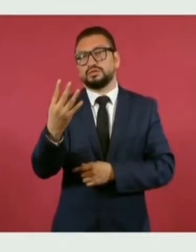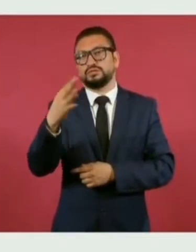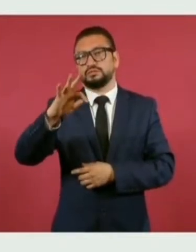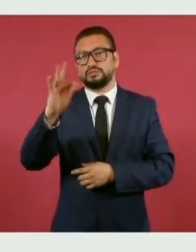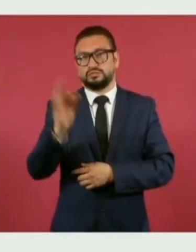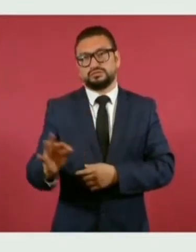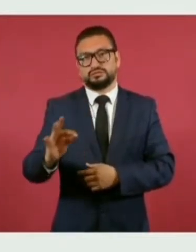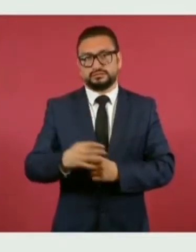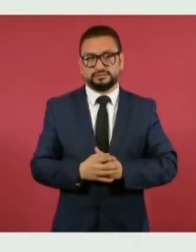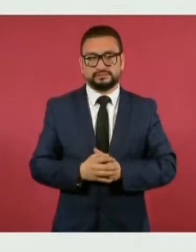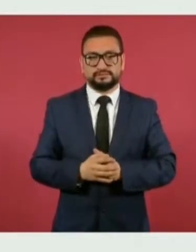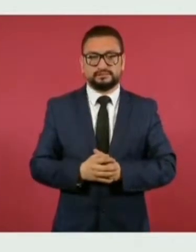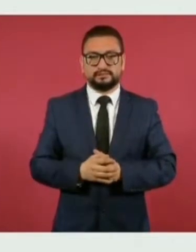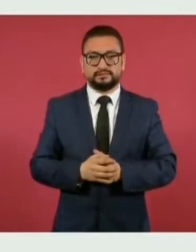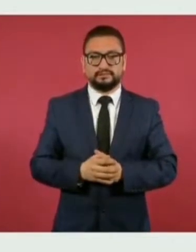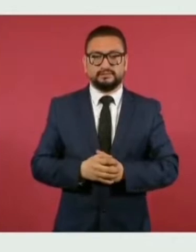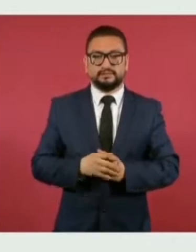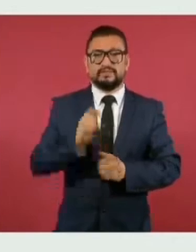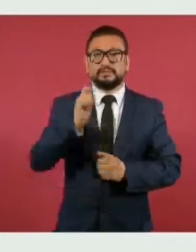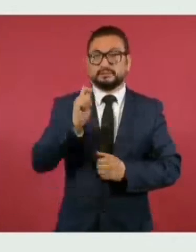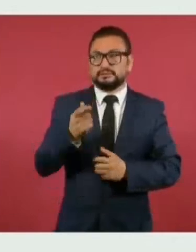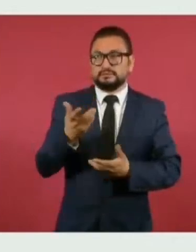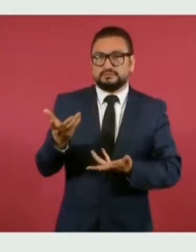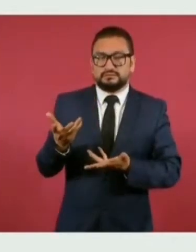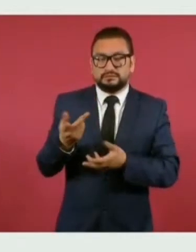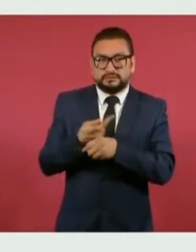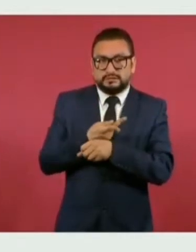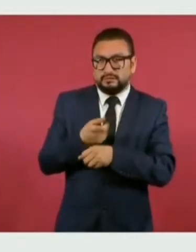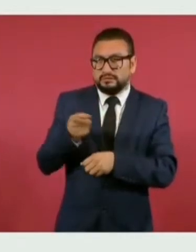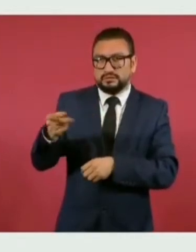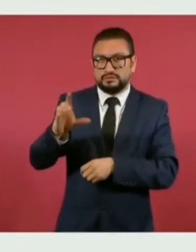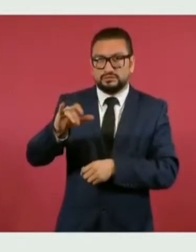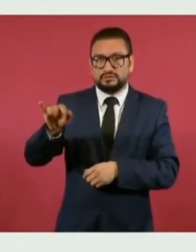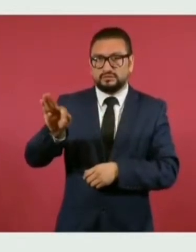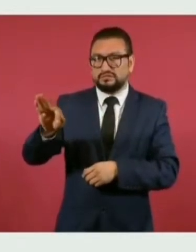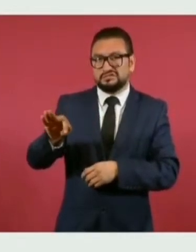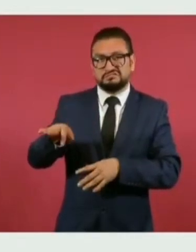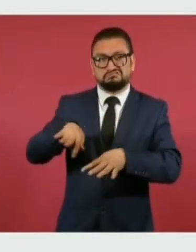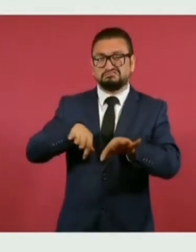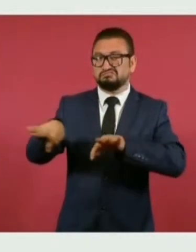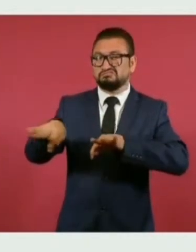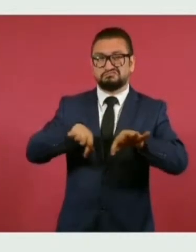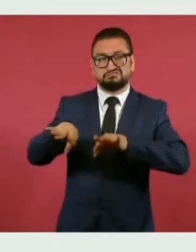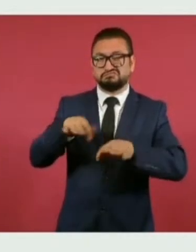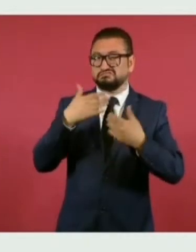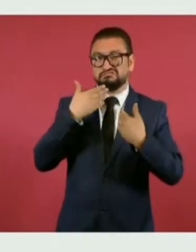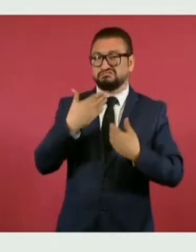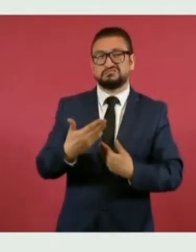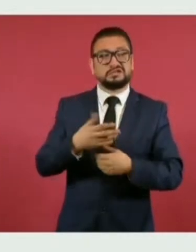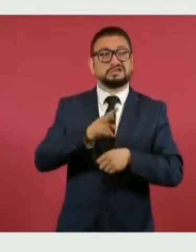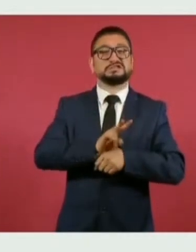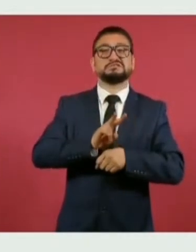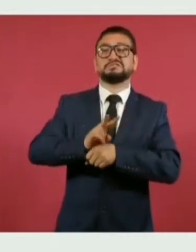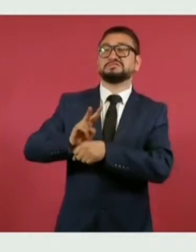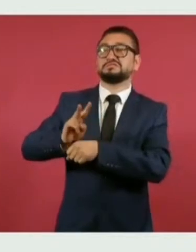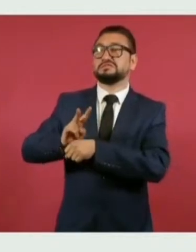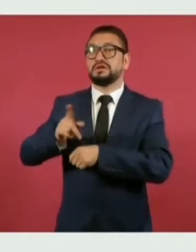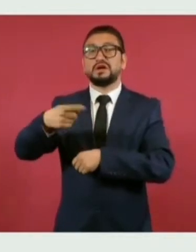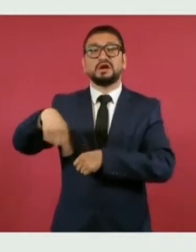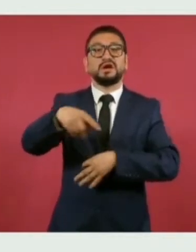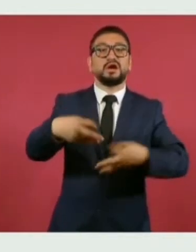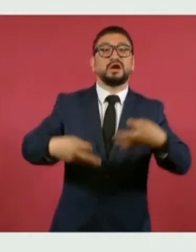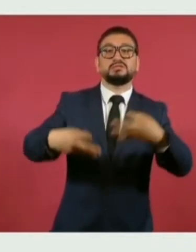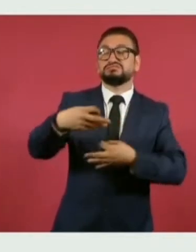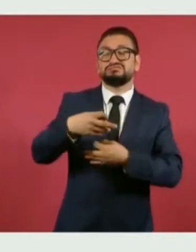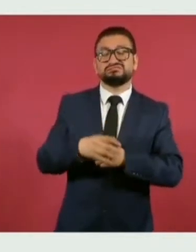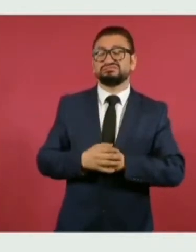0.04%. Es un órgano que no es eficiente para vigilar el comportamiento de los jueces.